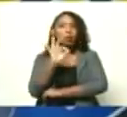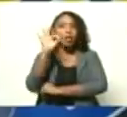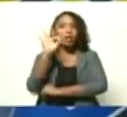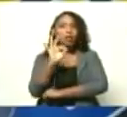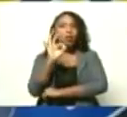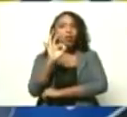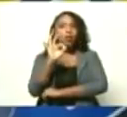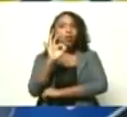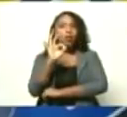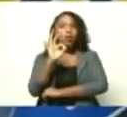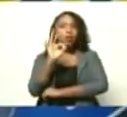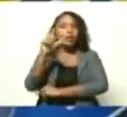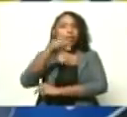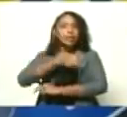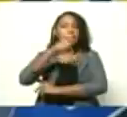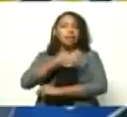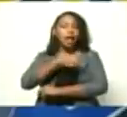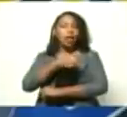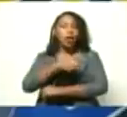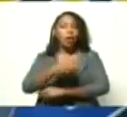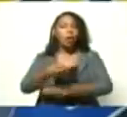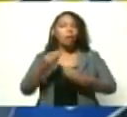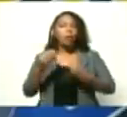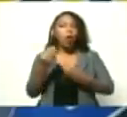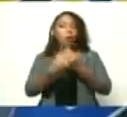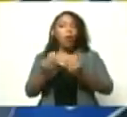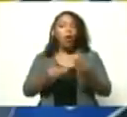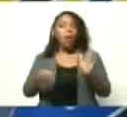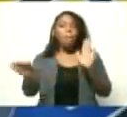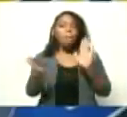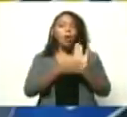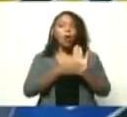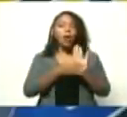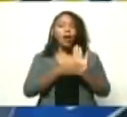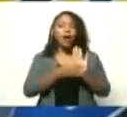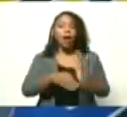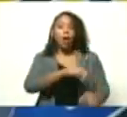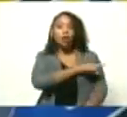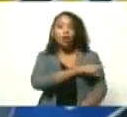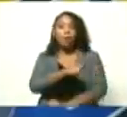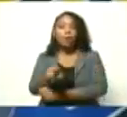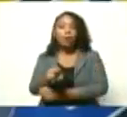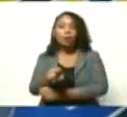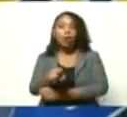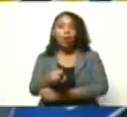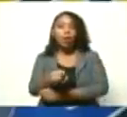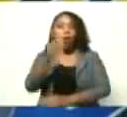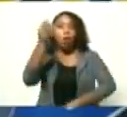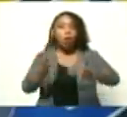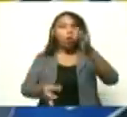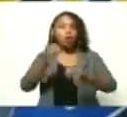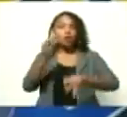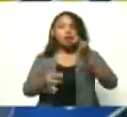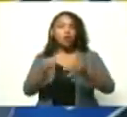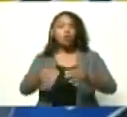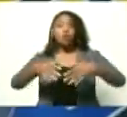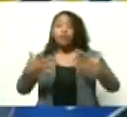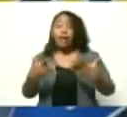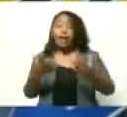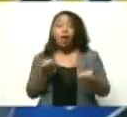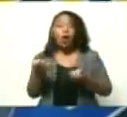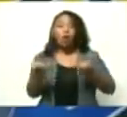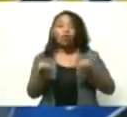20% requerido, tal como lo establece el ordenamiento jurídico que lo